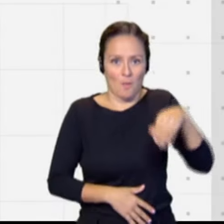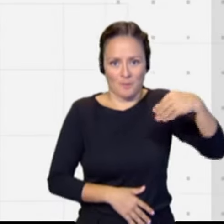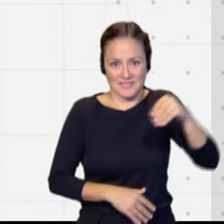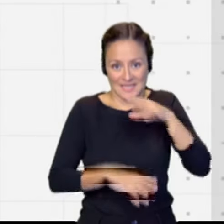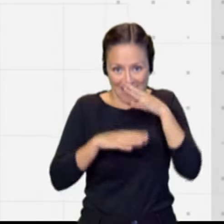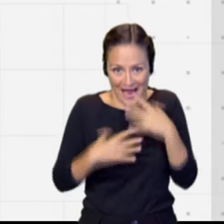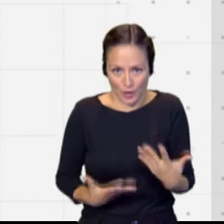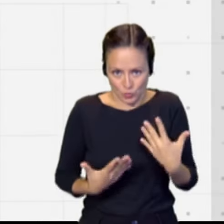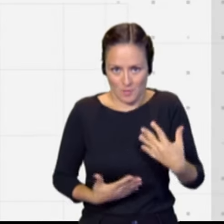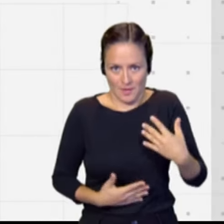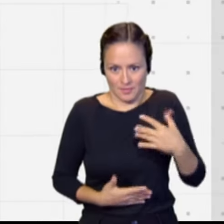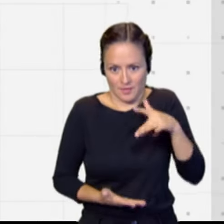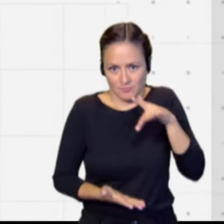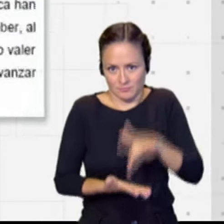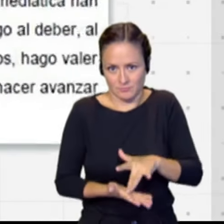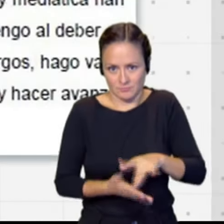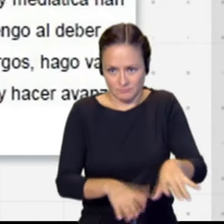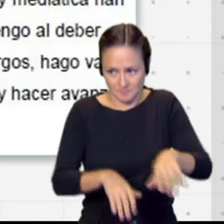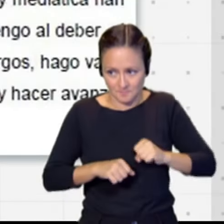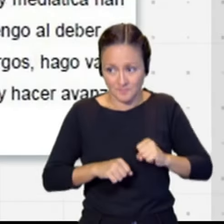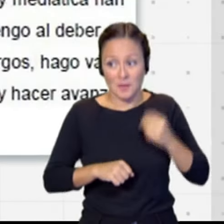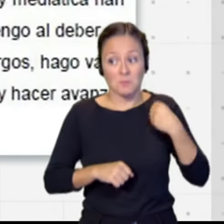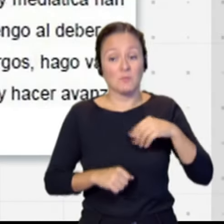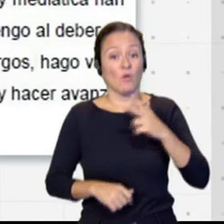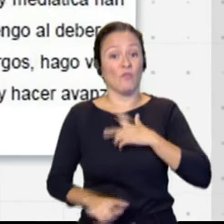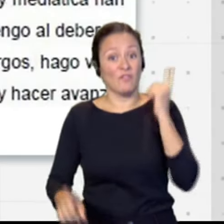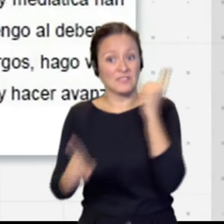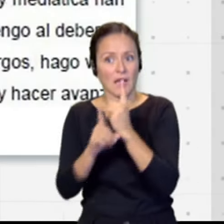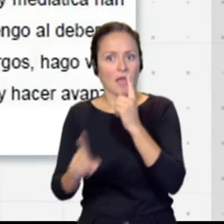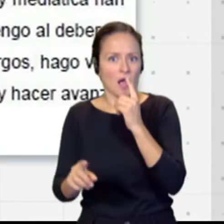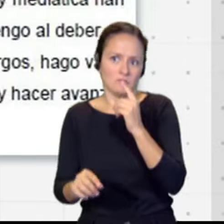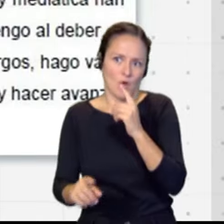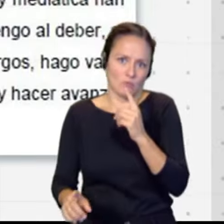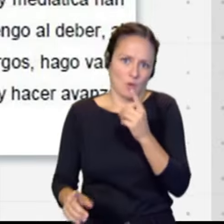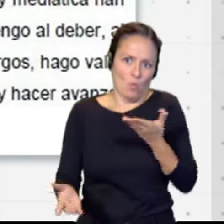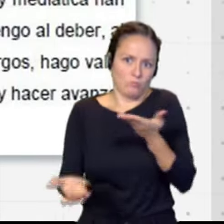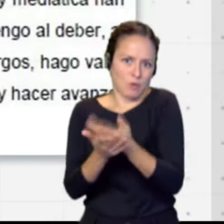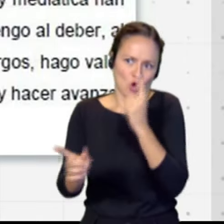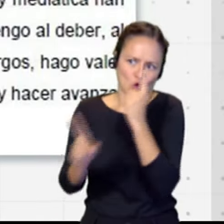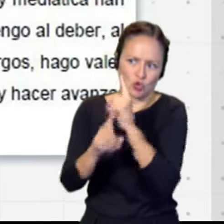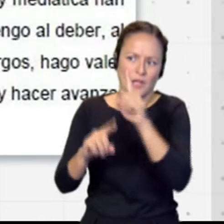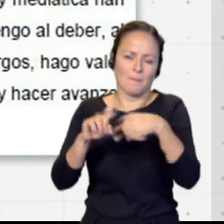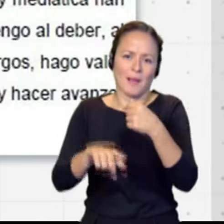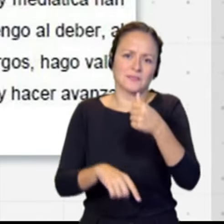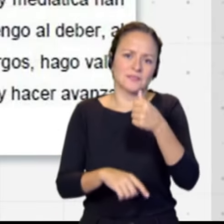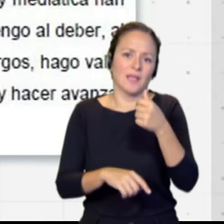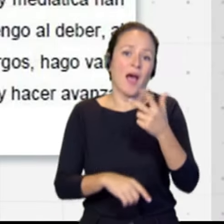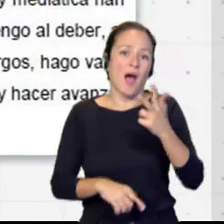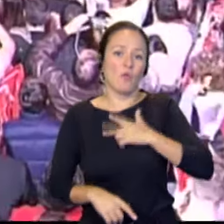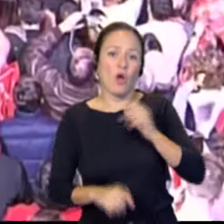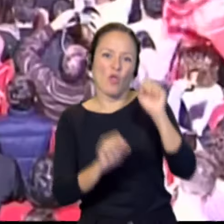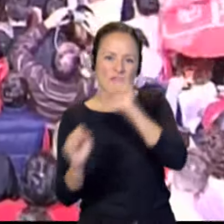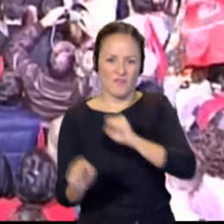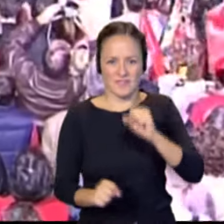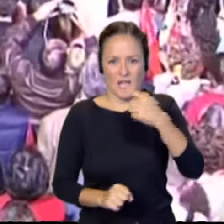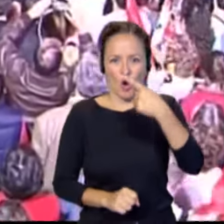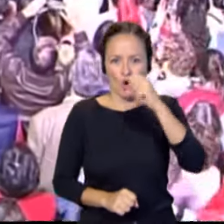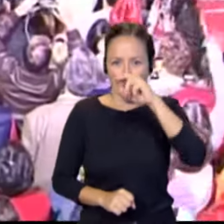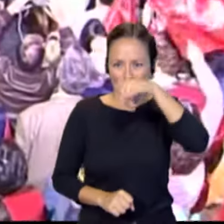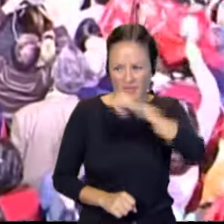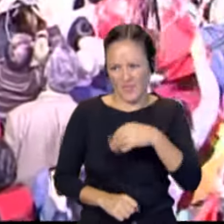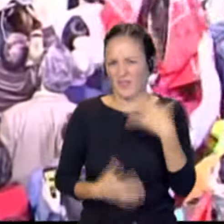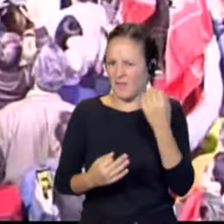una decisión que ha sido recurrida por la fiscalía y la defensa de begoña Gómez que entienden que debe anularse el juez ha rechazado la